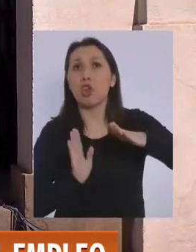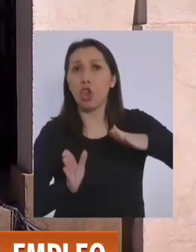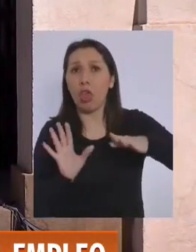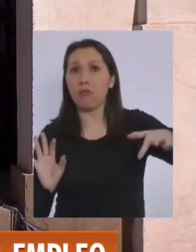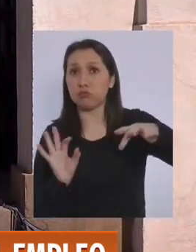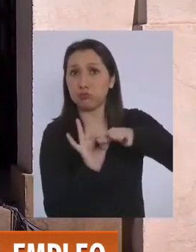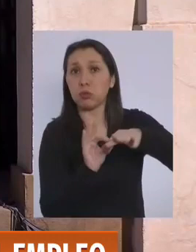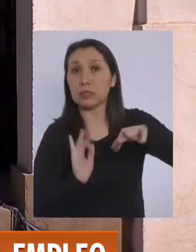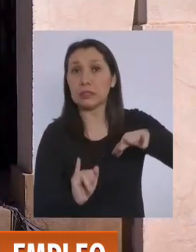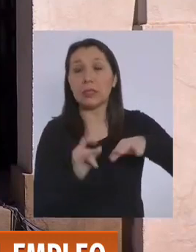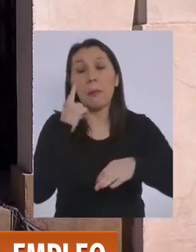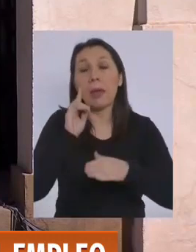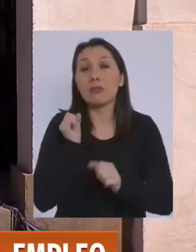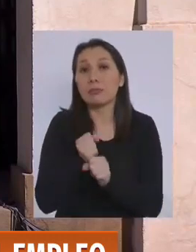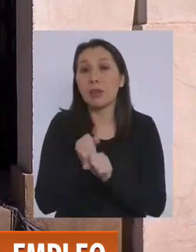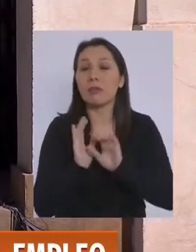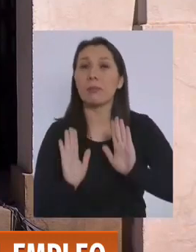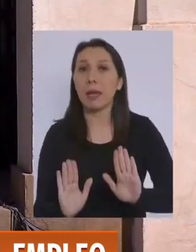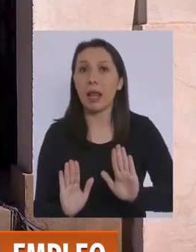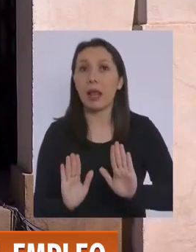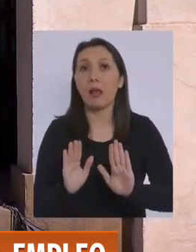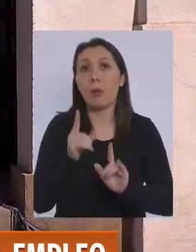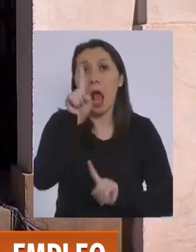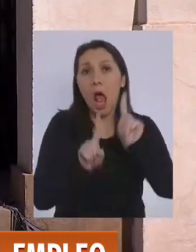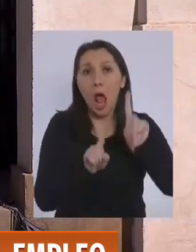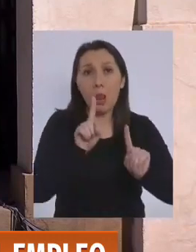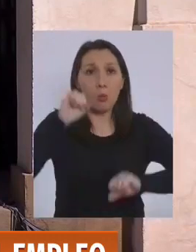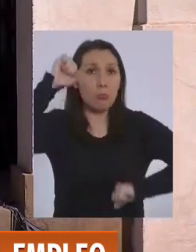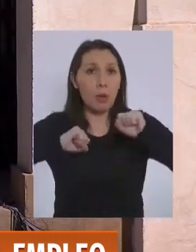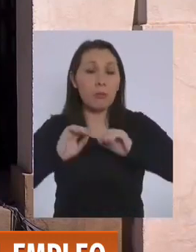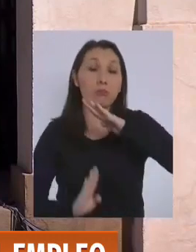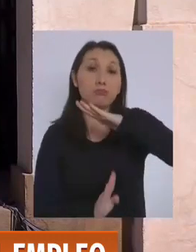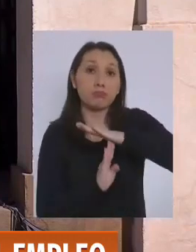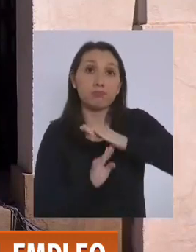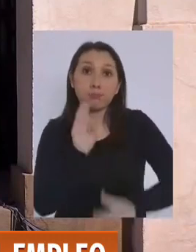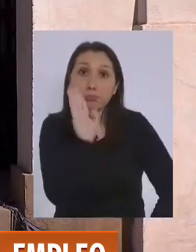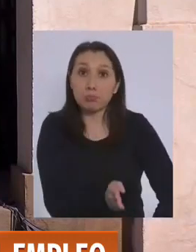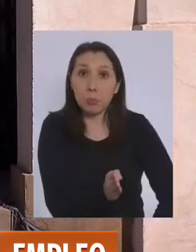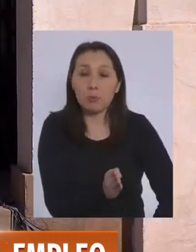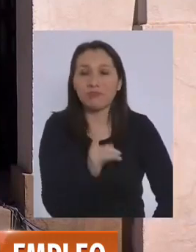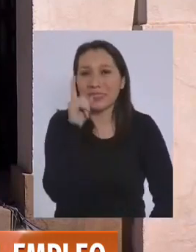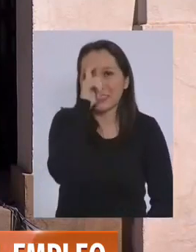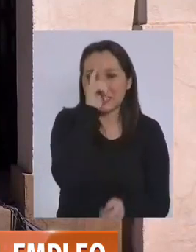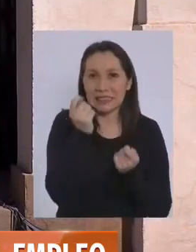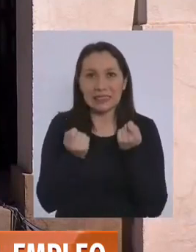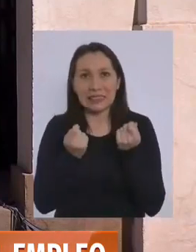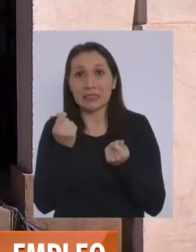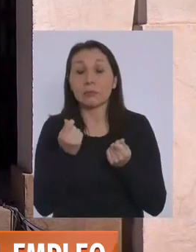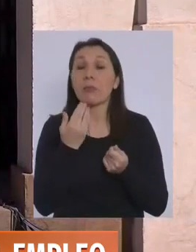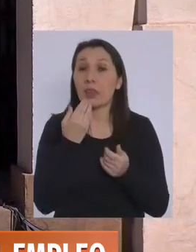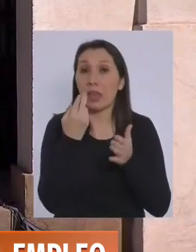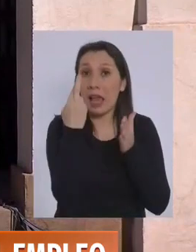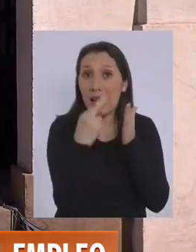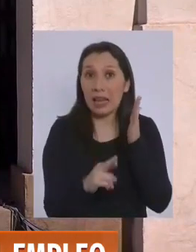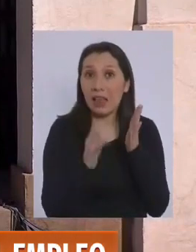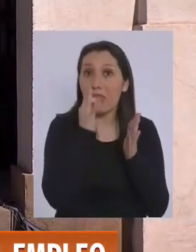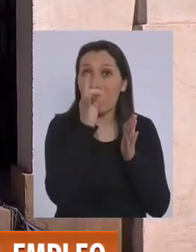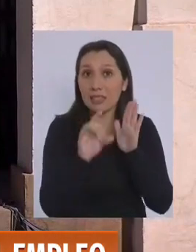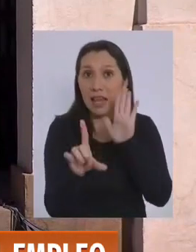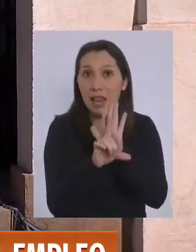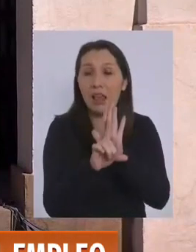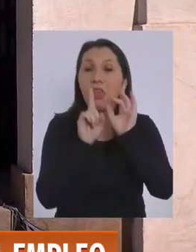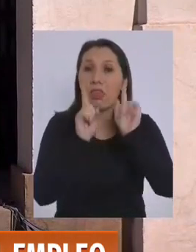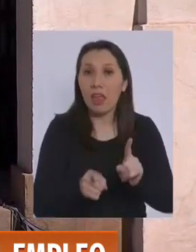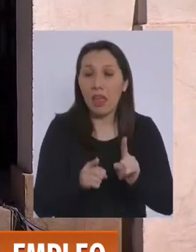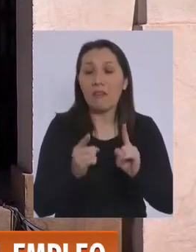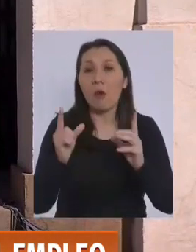vínculo laboral activo, pero que las empresas que lo suspendieron, cabe suponer, tuvieron dificultades. De hecho, hay un requisito en esta ley que tienen que